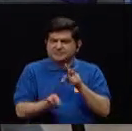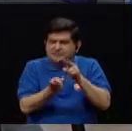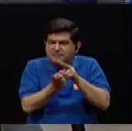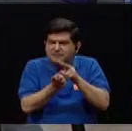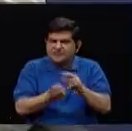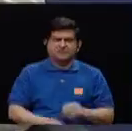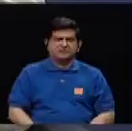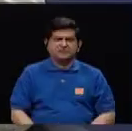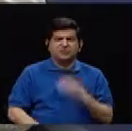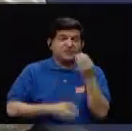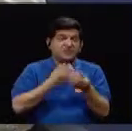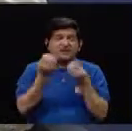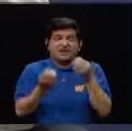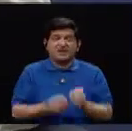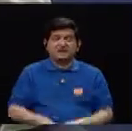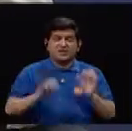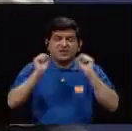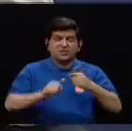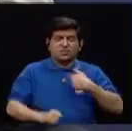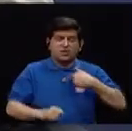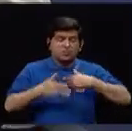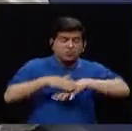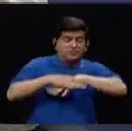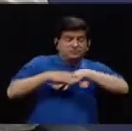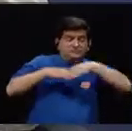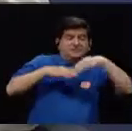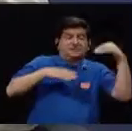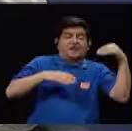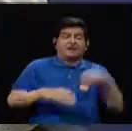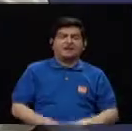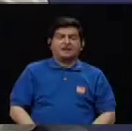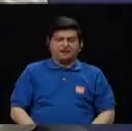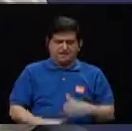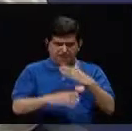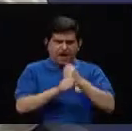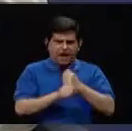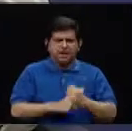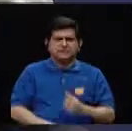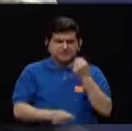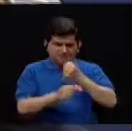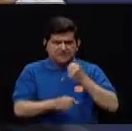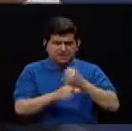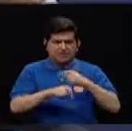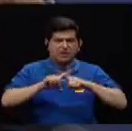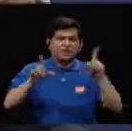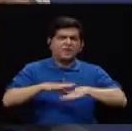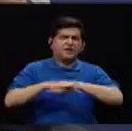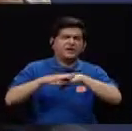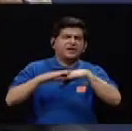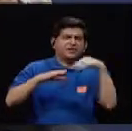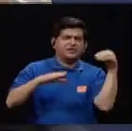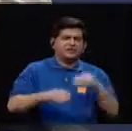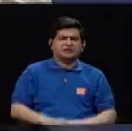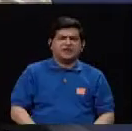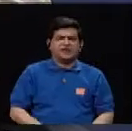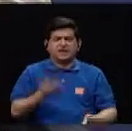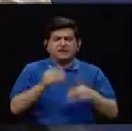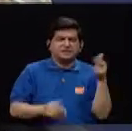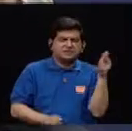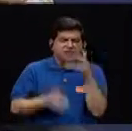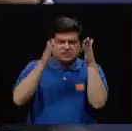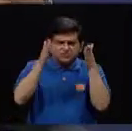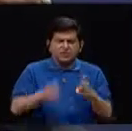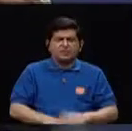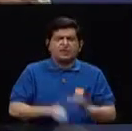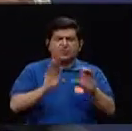hacer para sustraerse, para interpretar, por supuesto, y sustraerse de